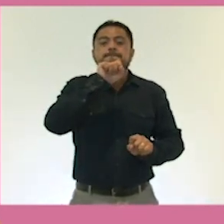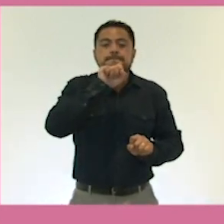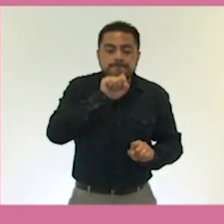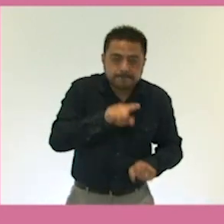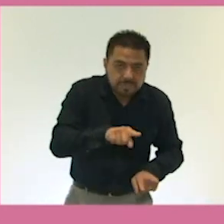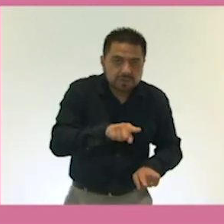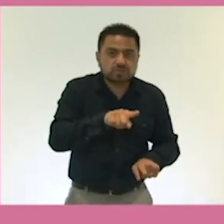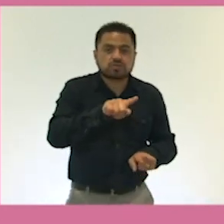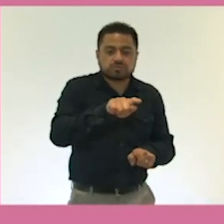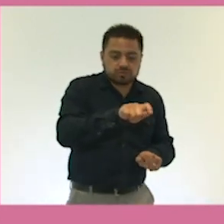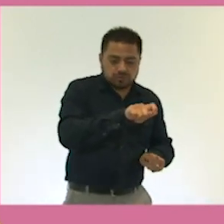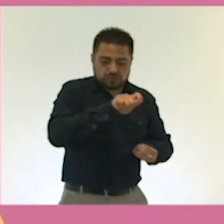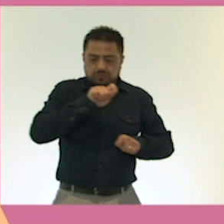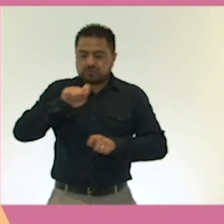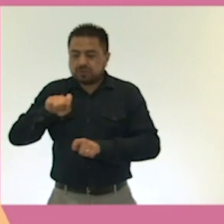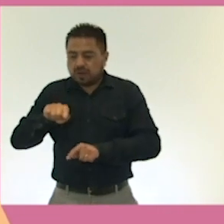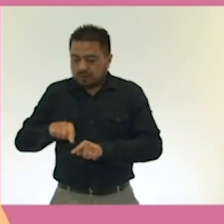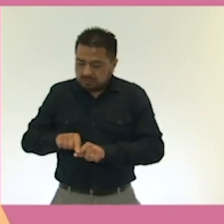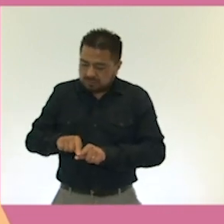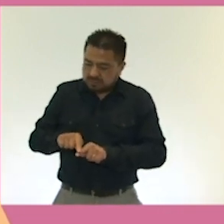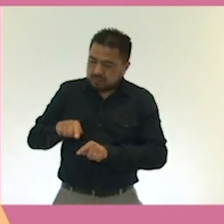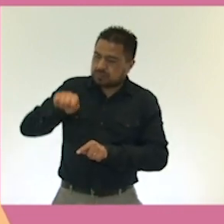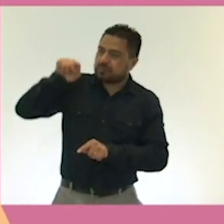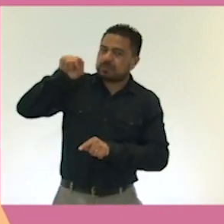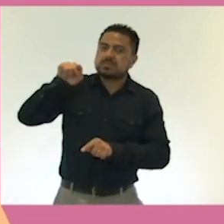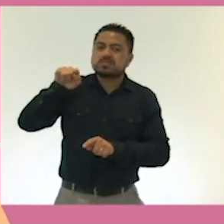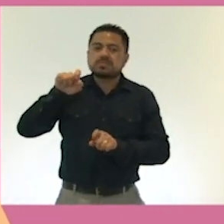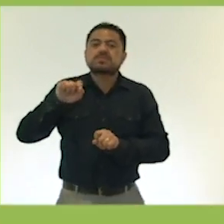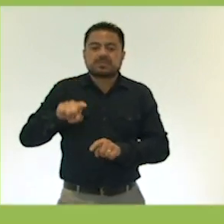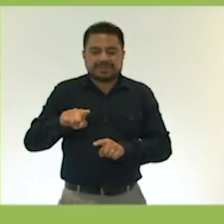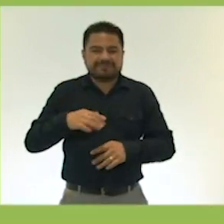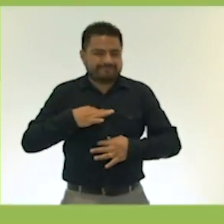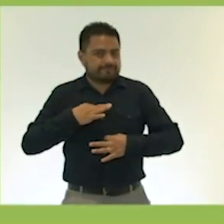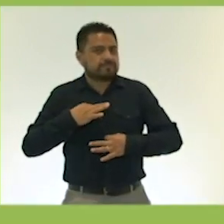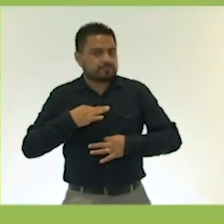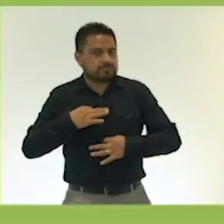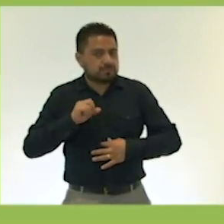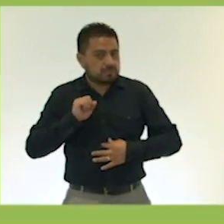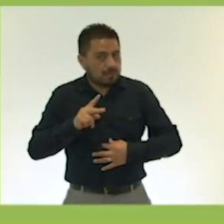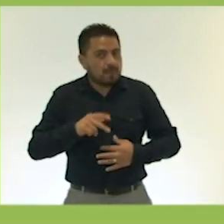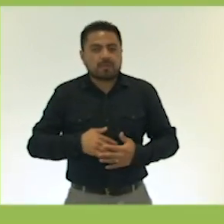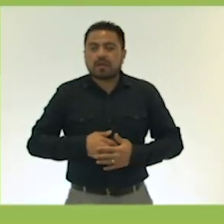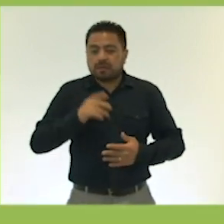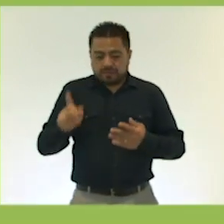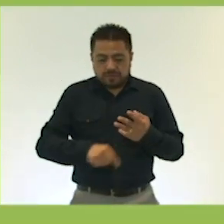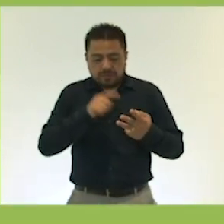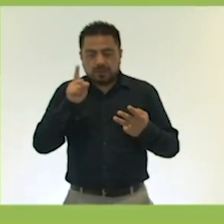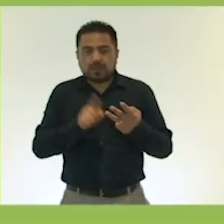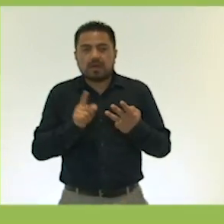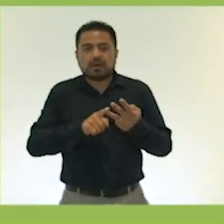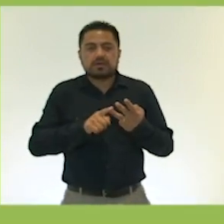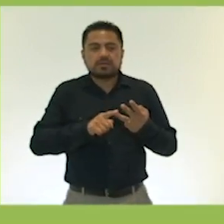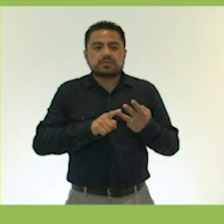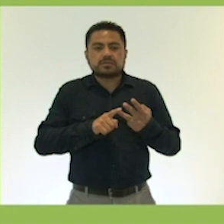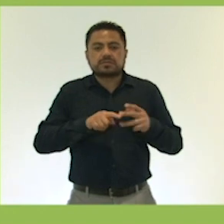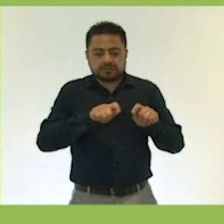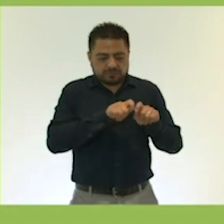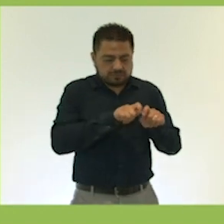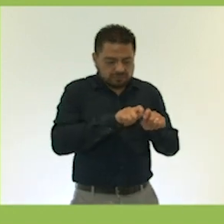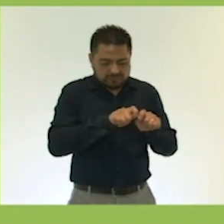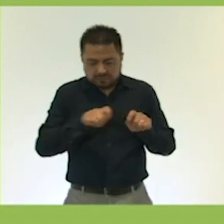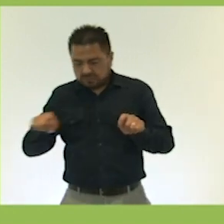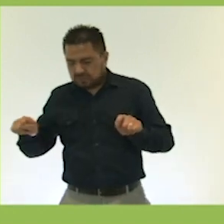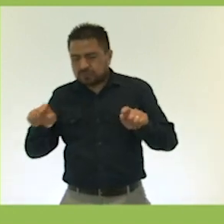arriba. Repite el paso anterior del otro lado de la playera. 3. Traza la línea